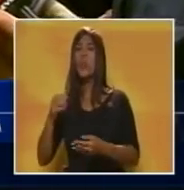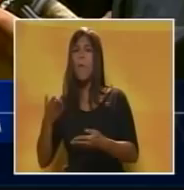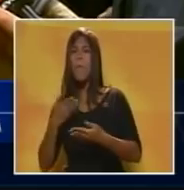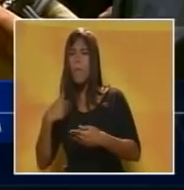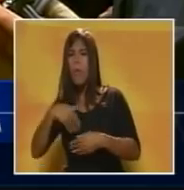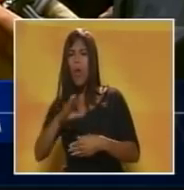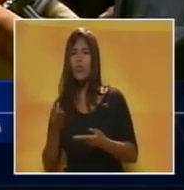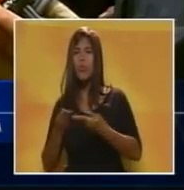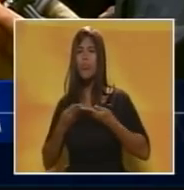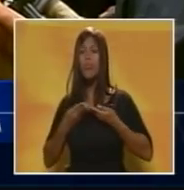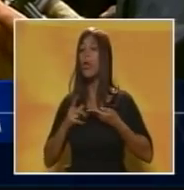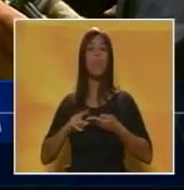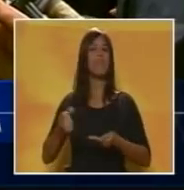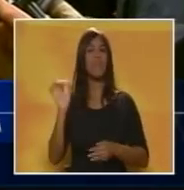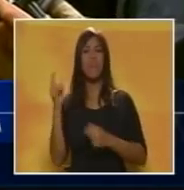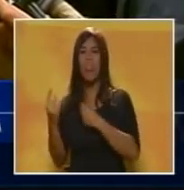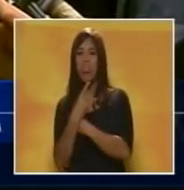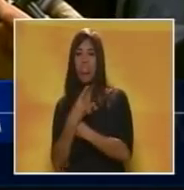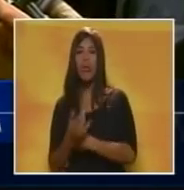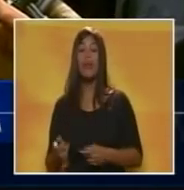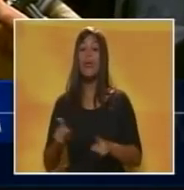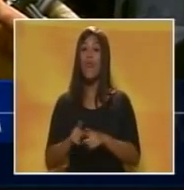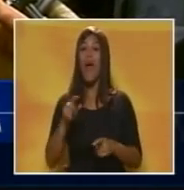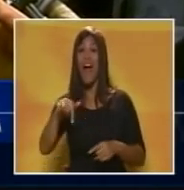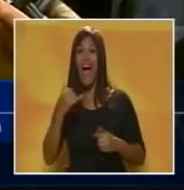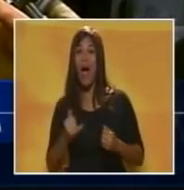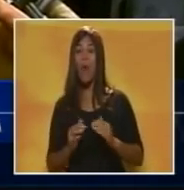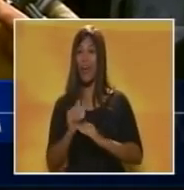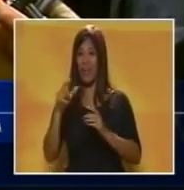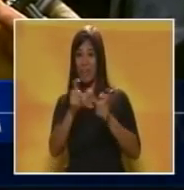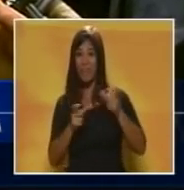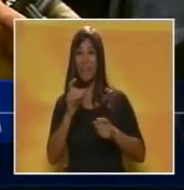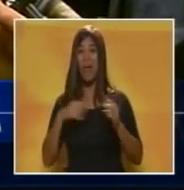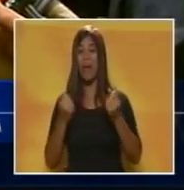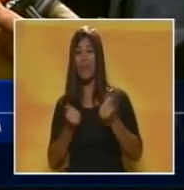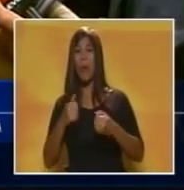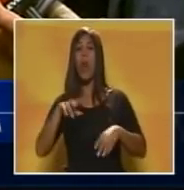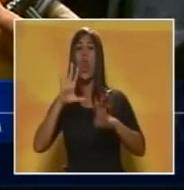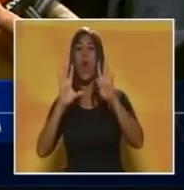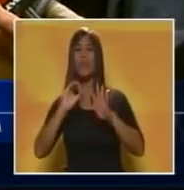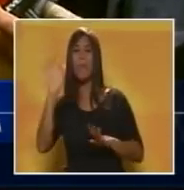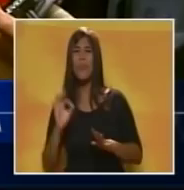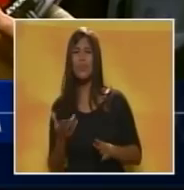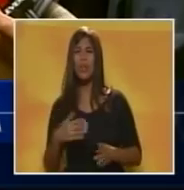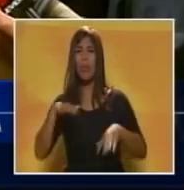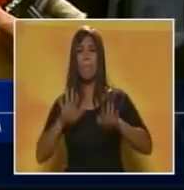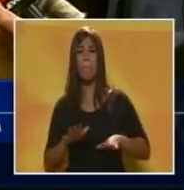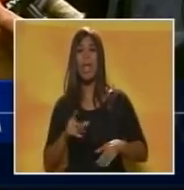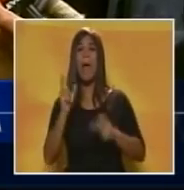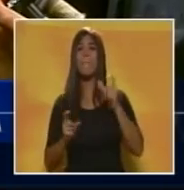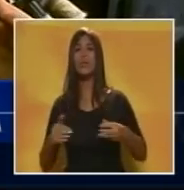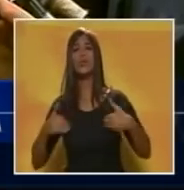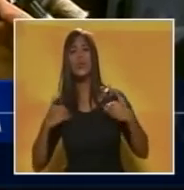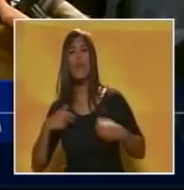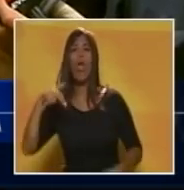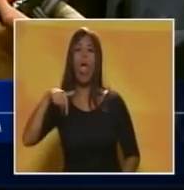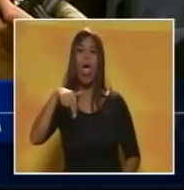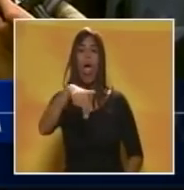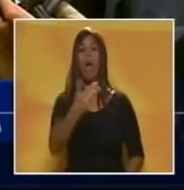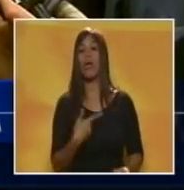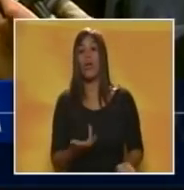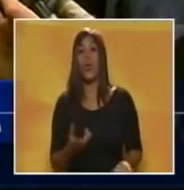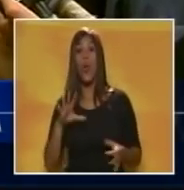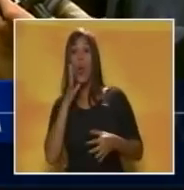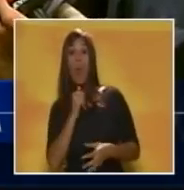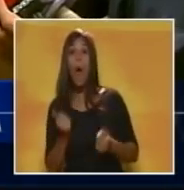que al final fueron un engaño para poner al sector como lo tienen actualmente, más de un 90% parado. La gente está pasando necesidad a pie. Aquí no